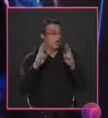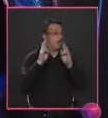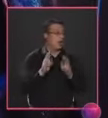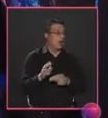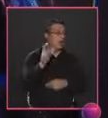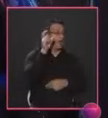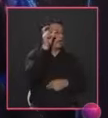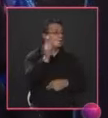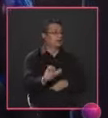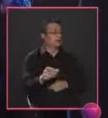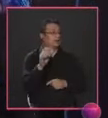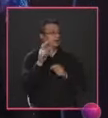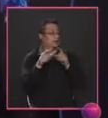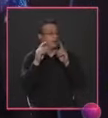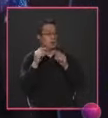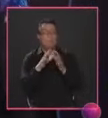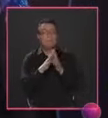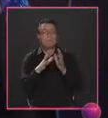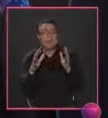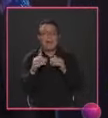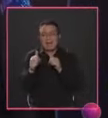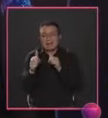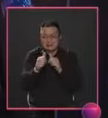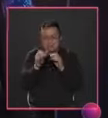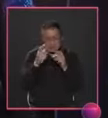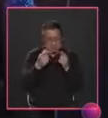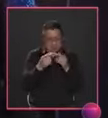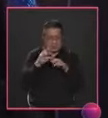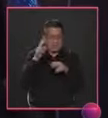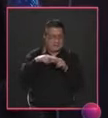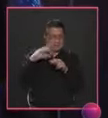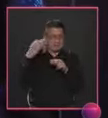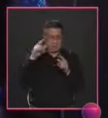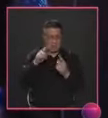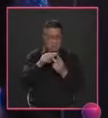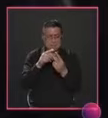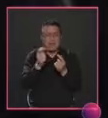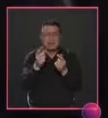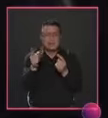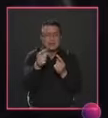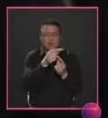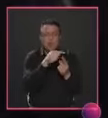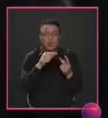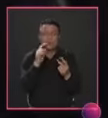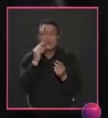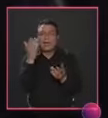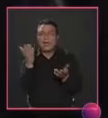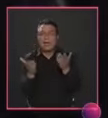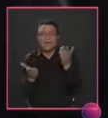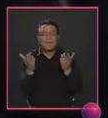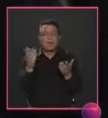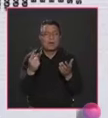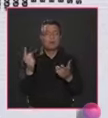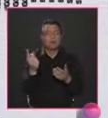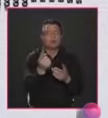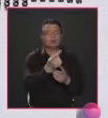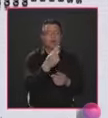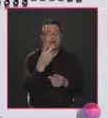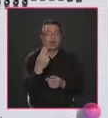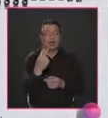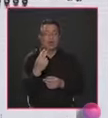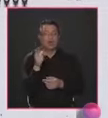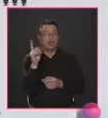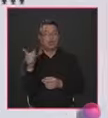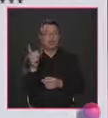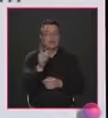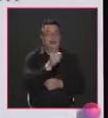individuo o individua que fuera lo más cercano a esta ancestría promedio, ¿ya? Entonces evaluamos los 12